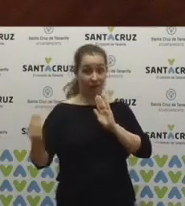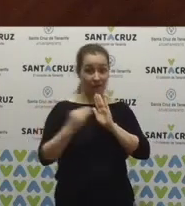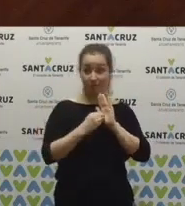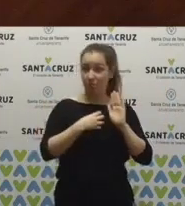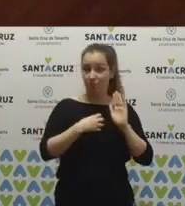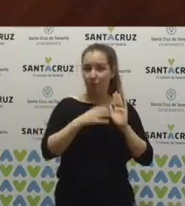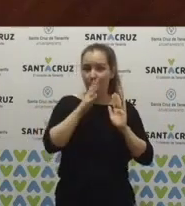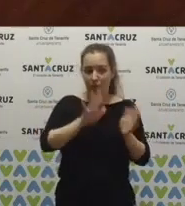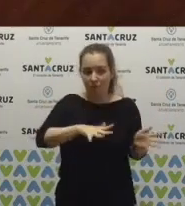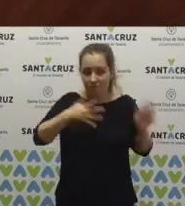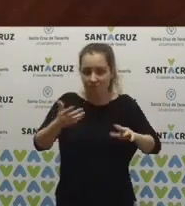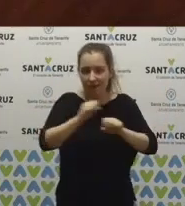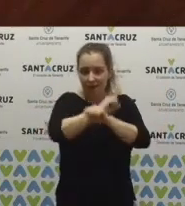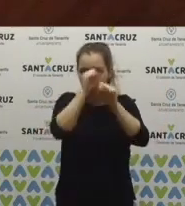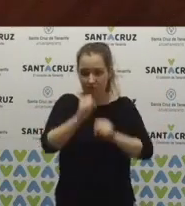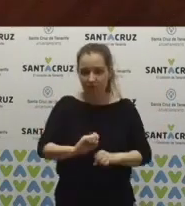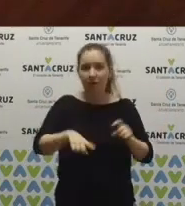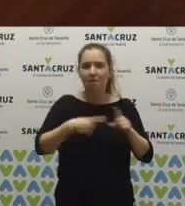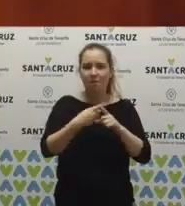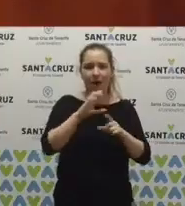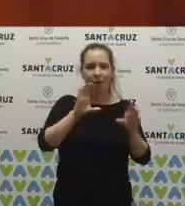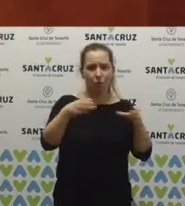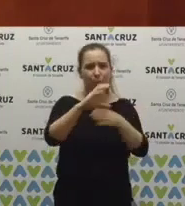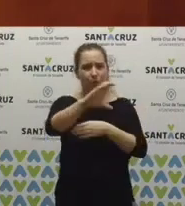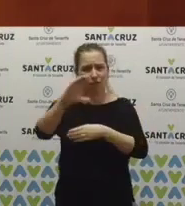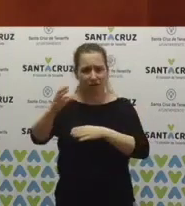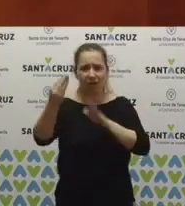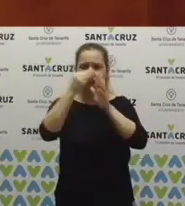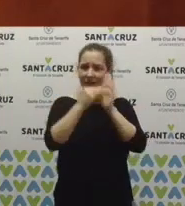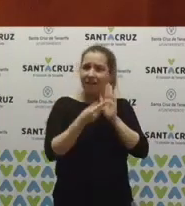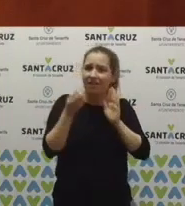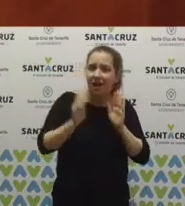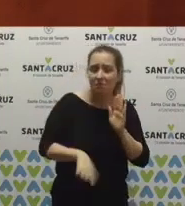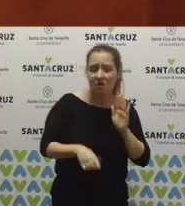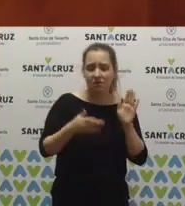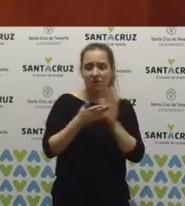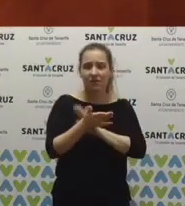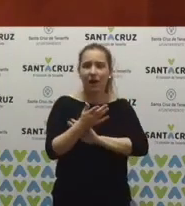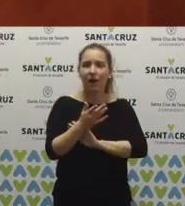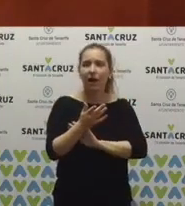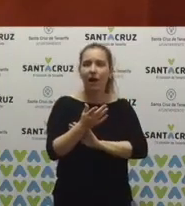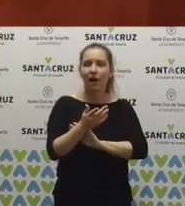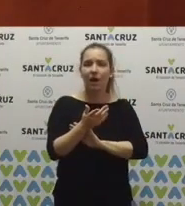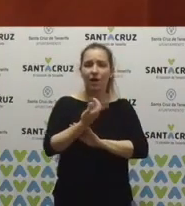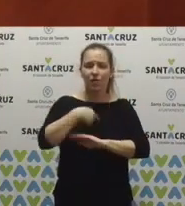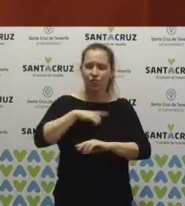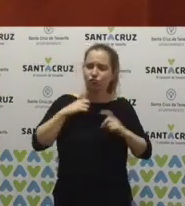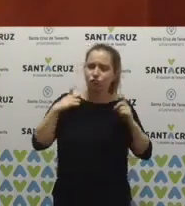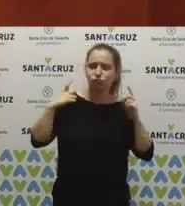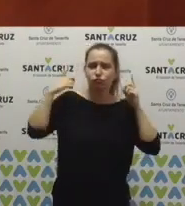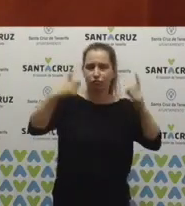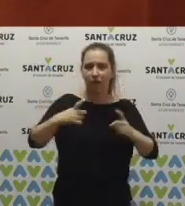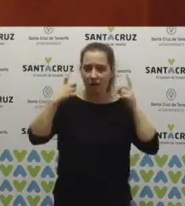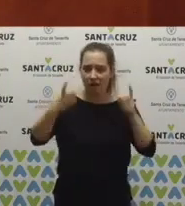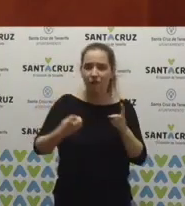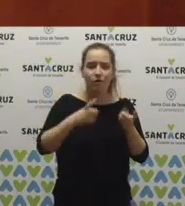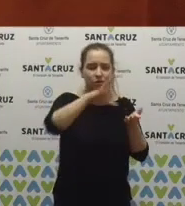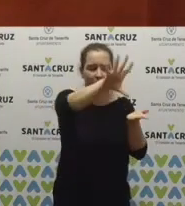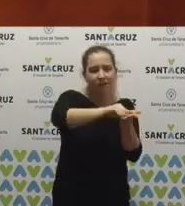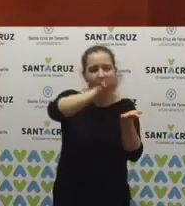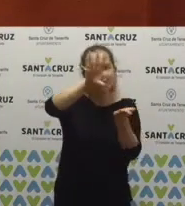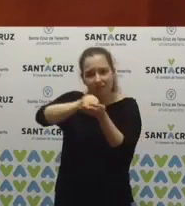las propuestas de coalición canarias también están en el documento por lo tanto no solamente hemos hecho sino hemos hecho un esfuerzo creo que